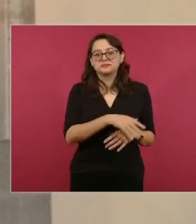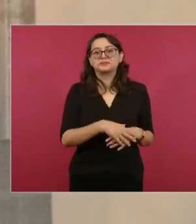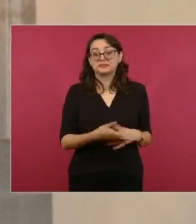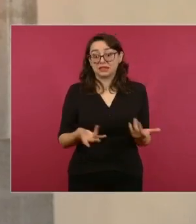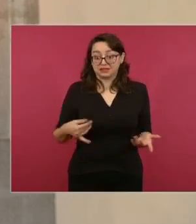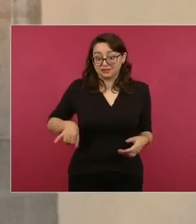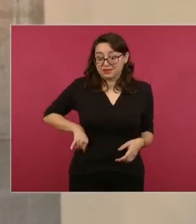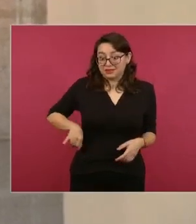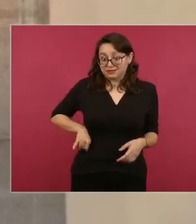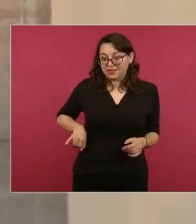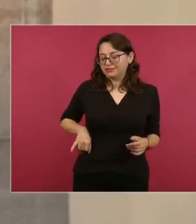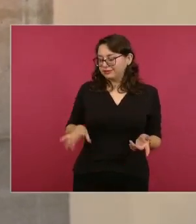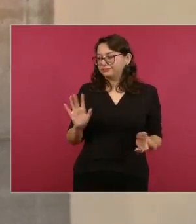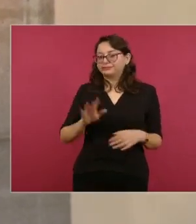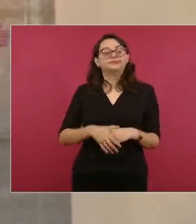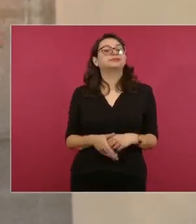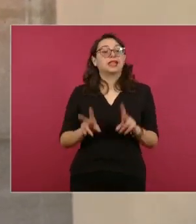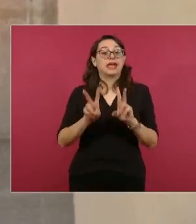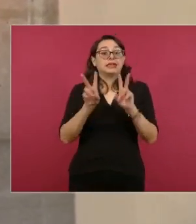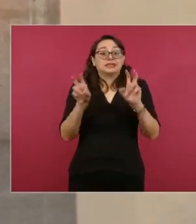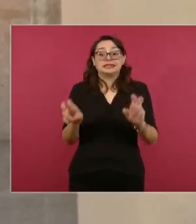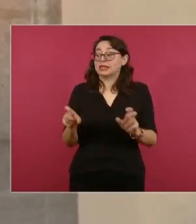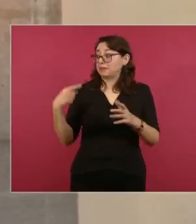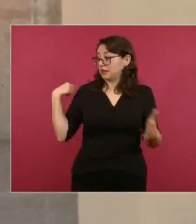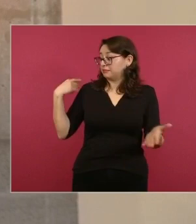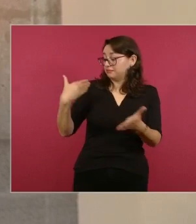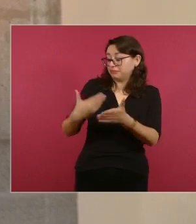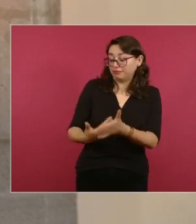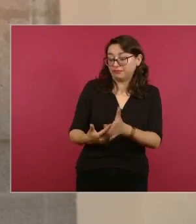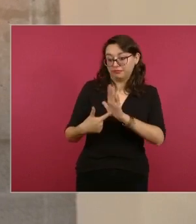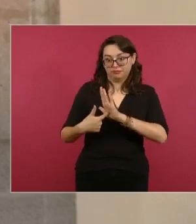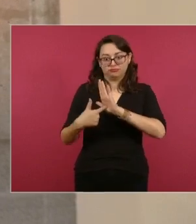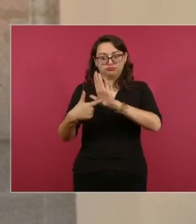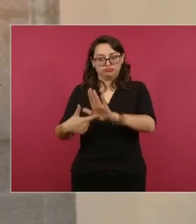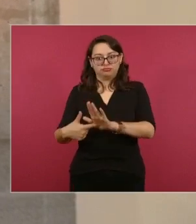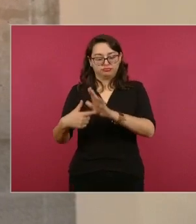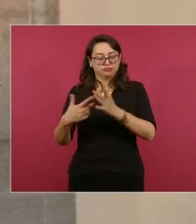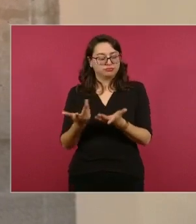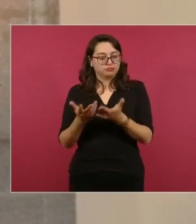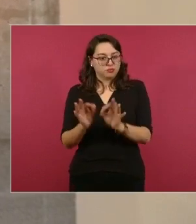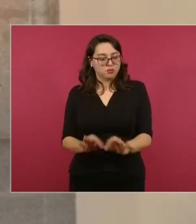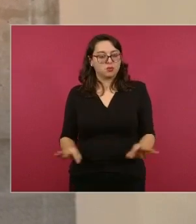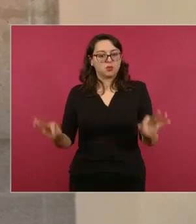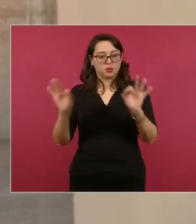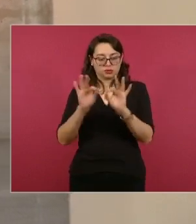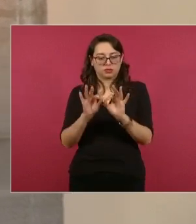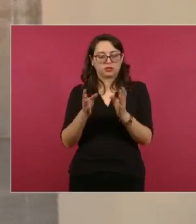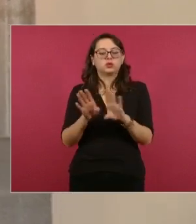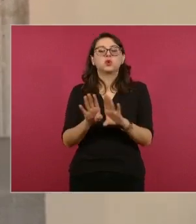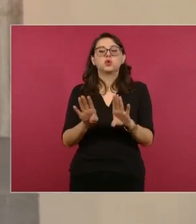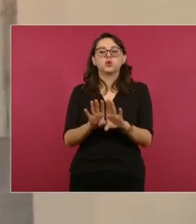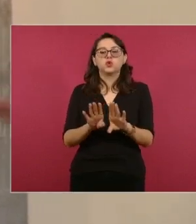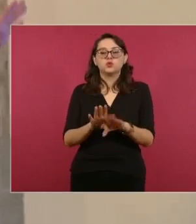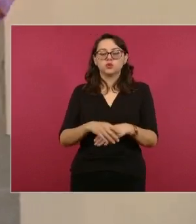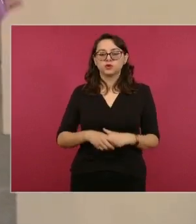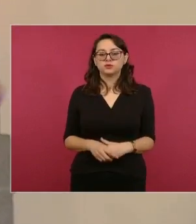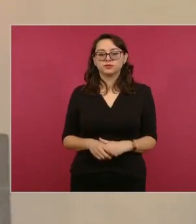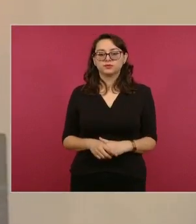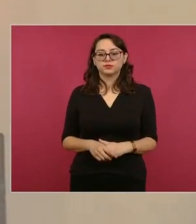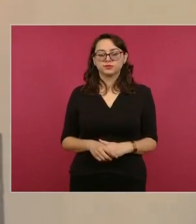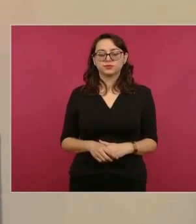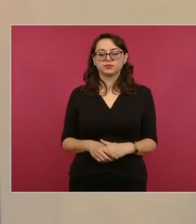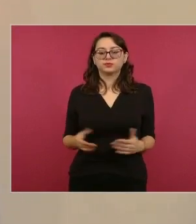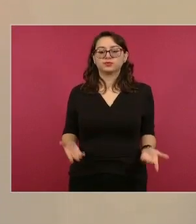que tiene desde el 2011 que se viene siguiendo, pues trae los siguientes datos, los